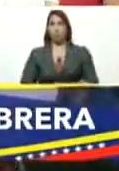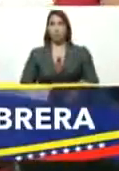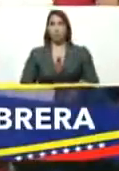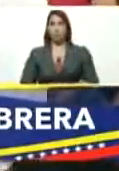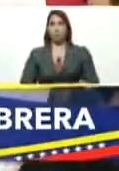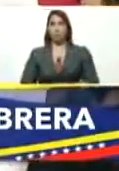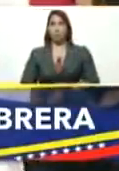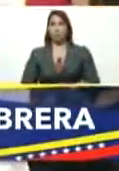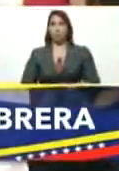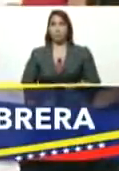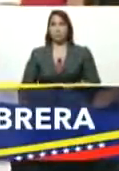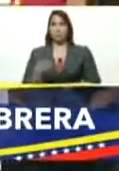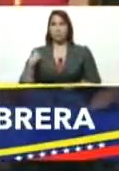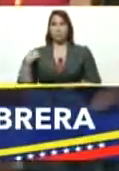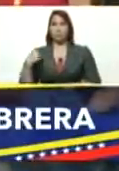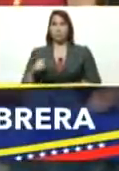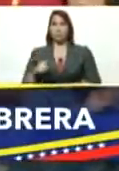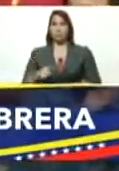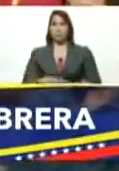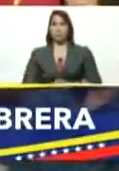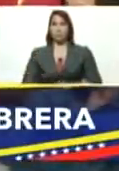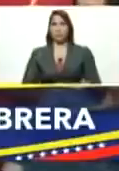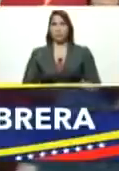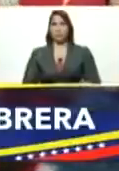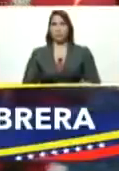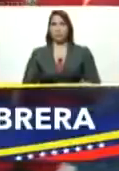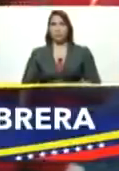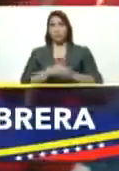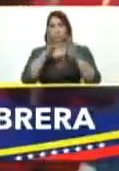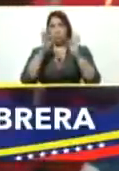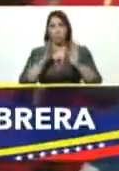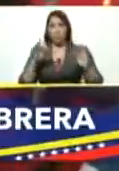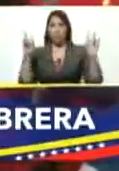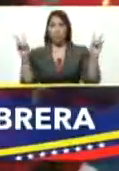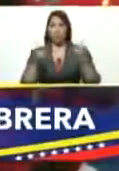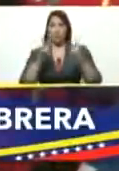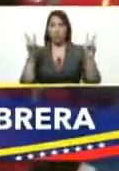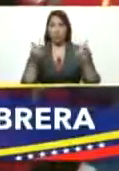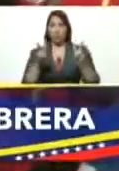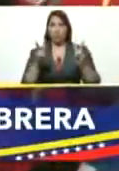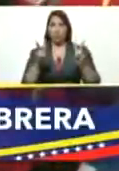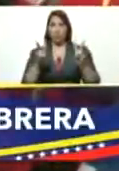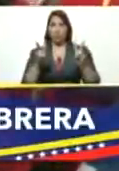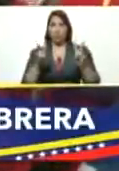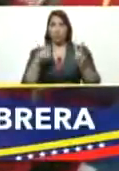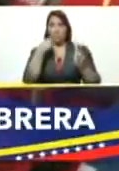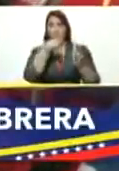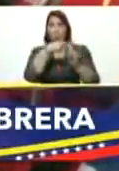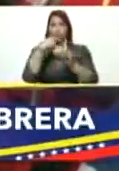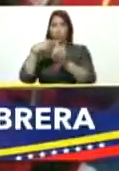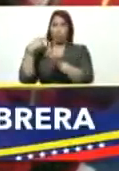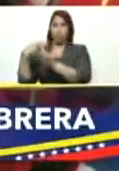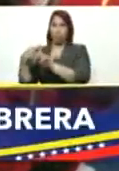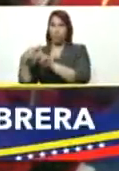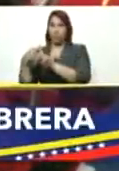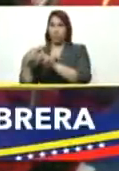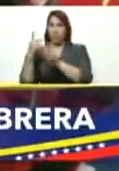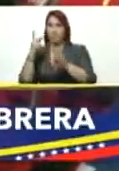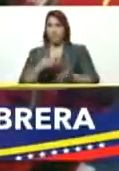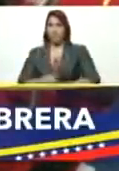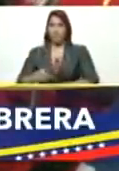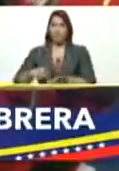teniendo de forma victoriosa y positiva la participación